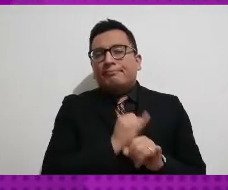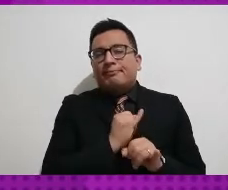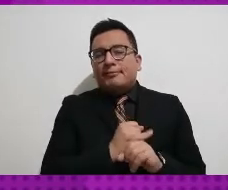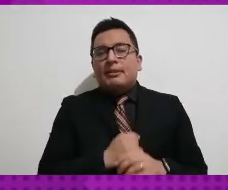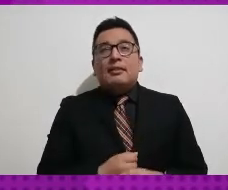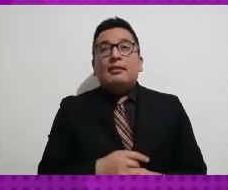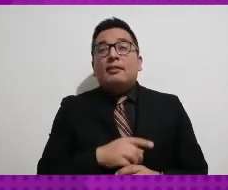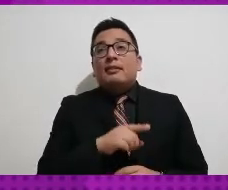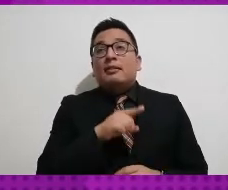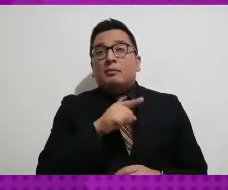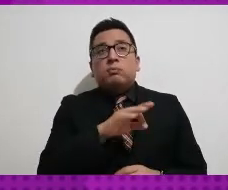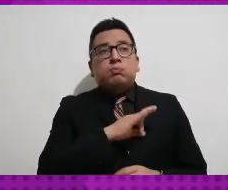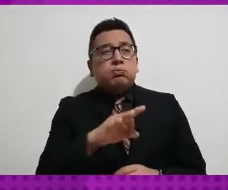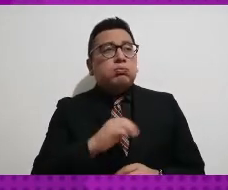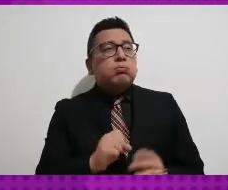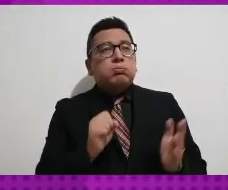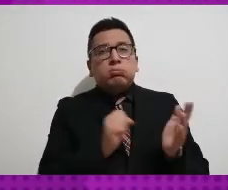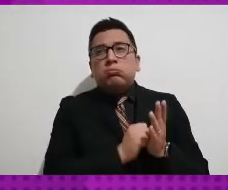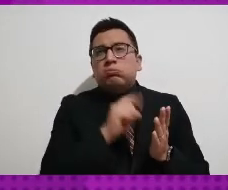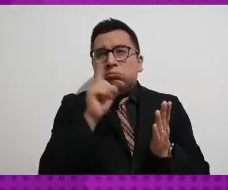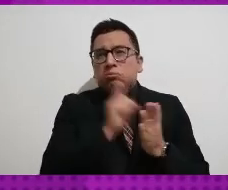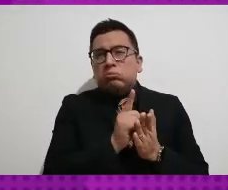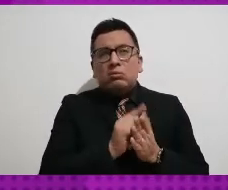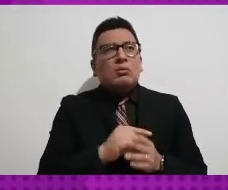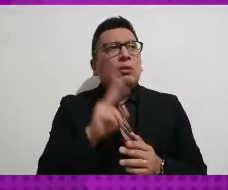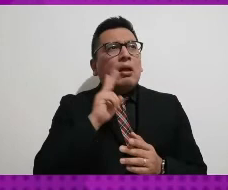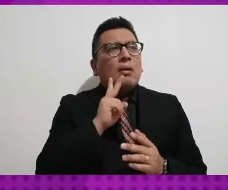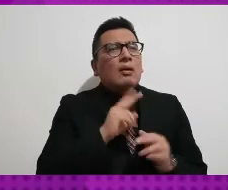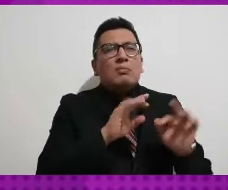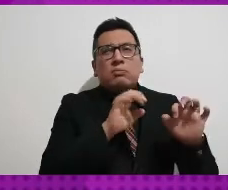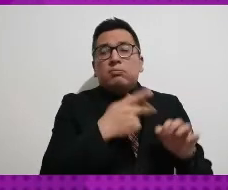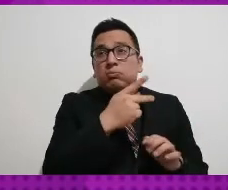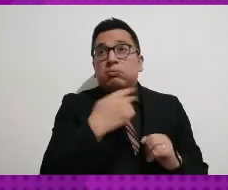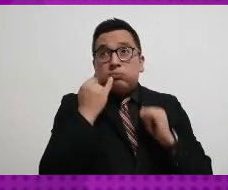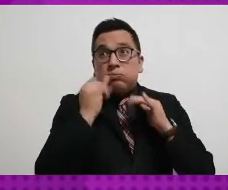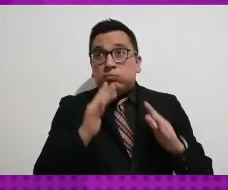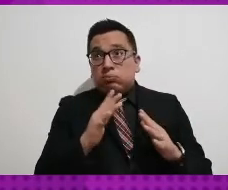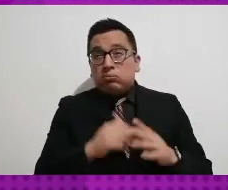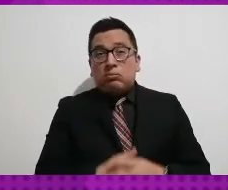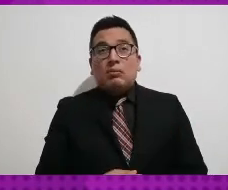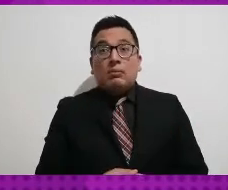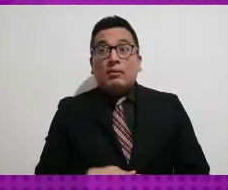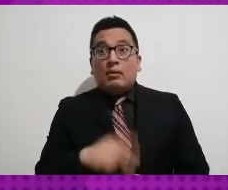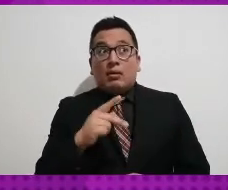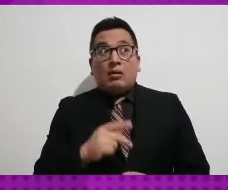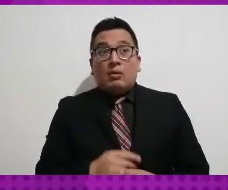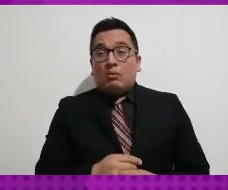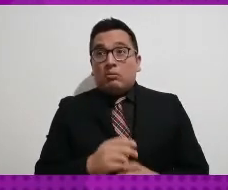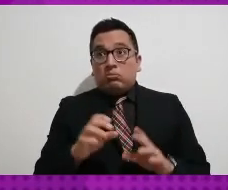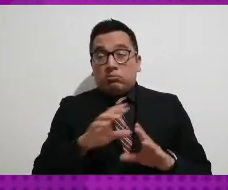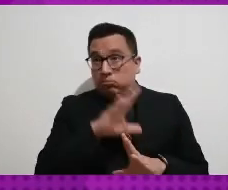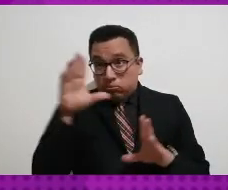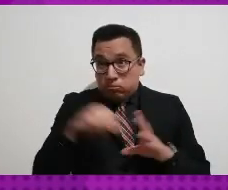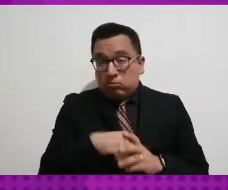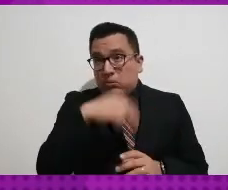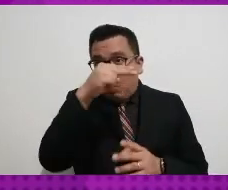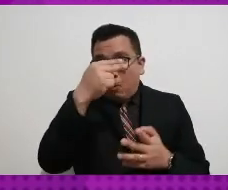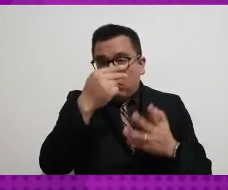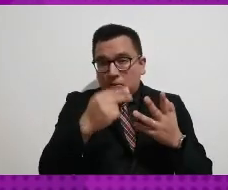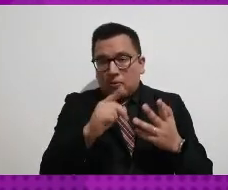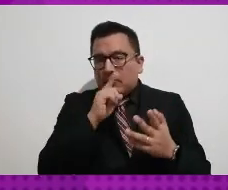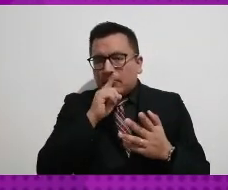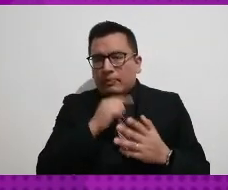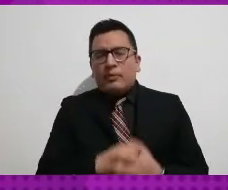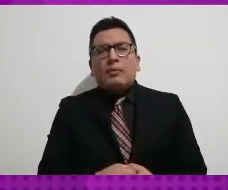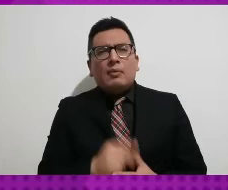Nacional de Transparencia, una solicitud donde deja una serie de datos, no precisamente personales, porque inclusive no puede mencionar su nombre. Y ahí señala